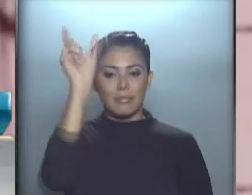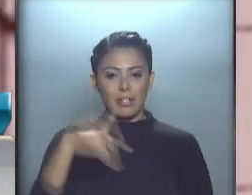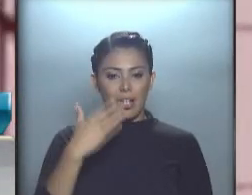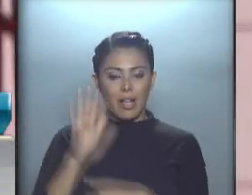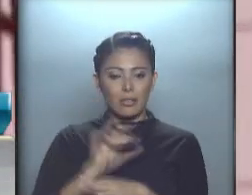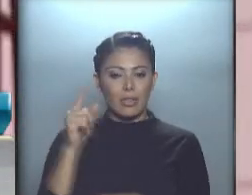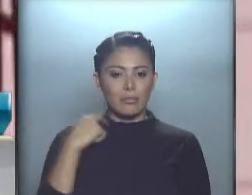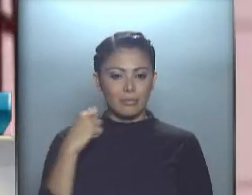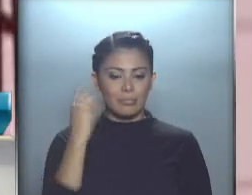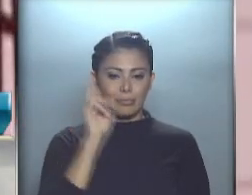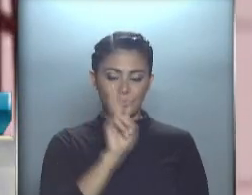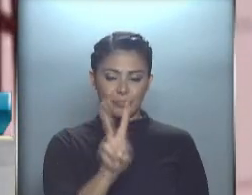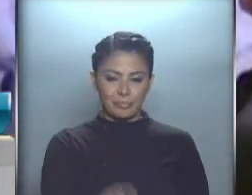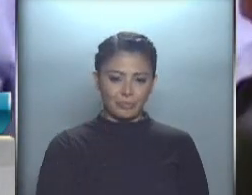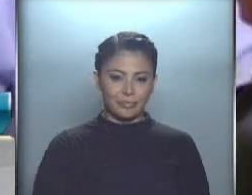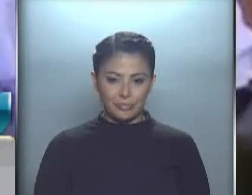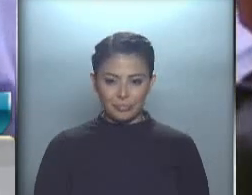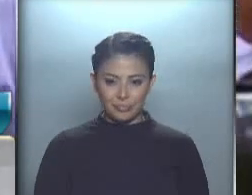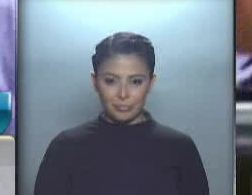Banderas en conferencia de prensa.